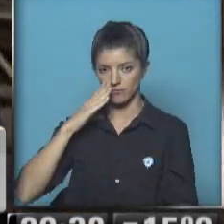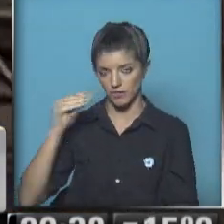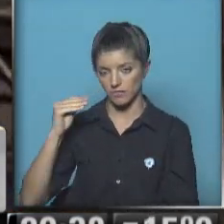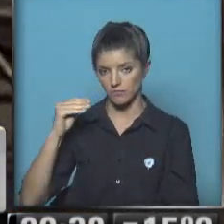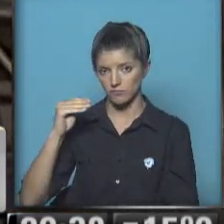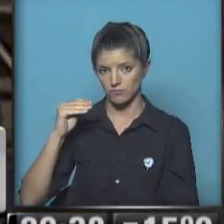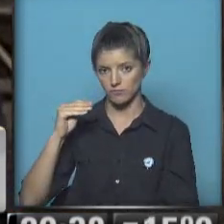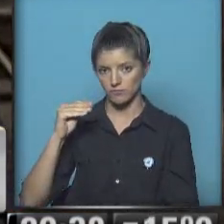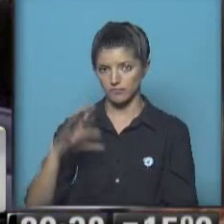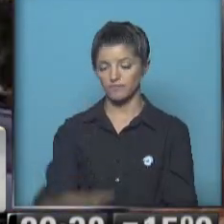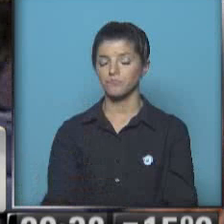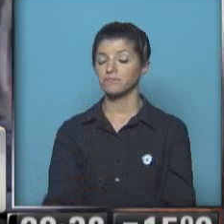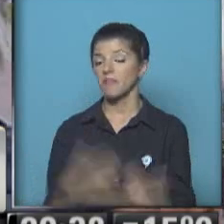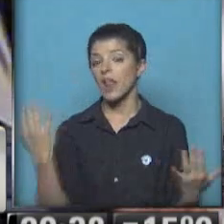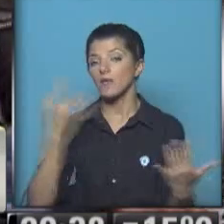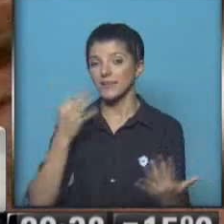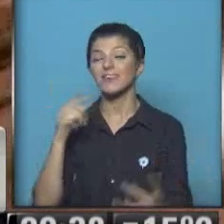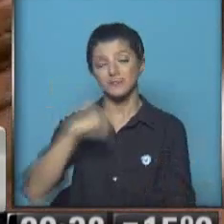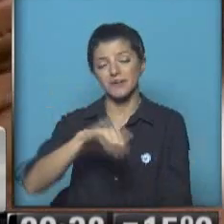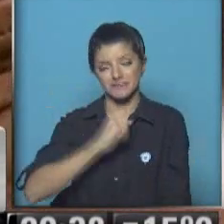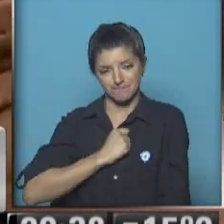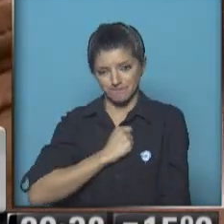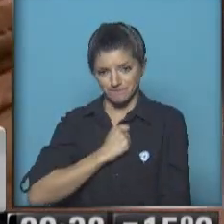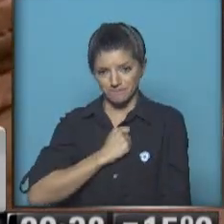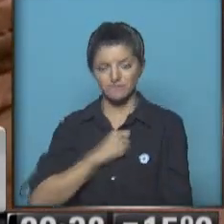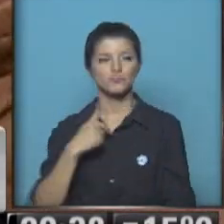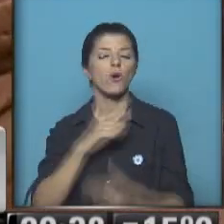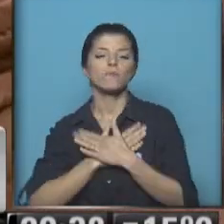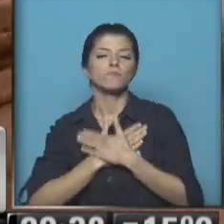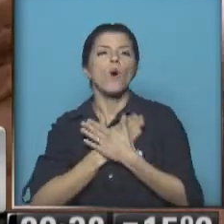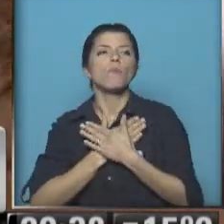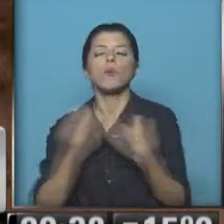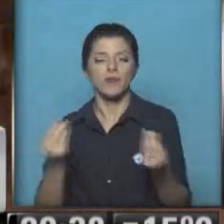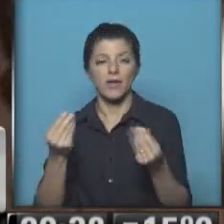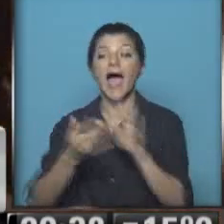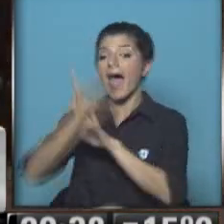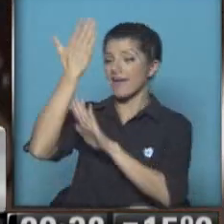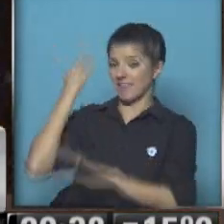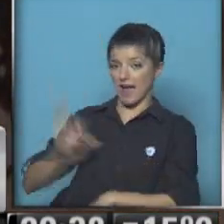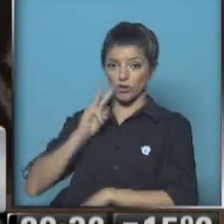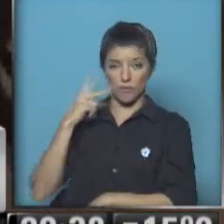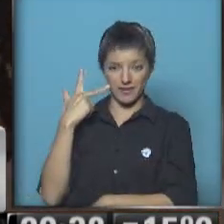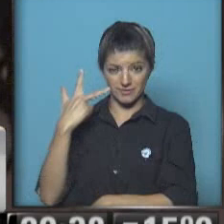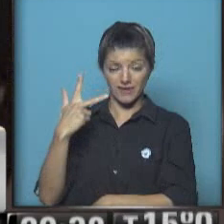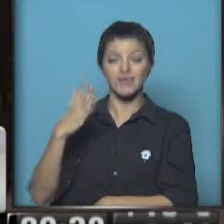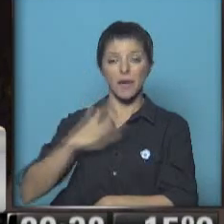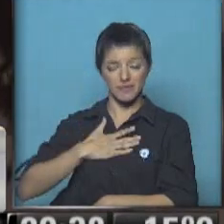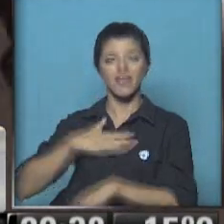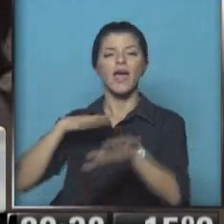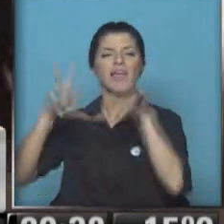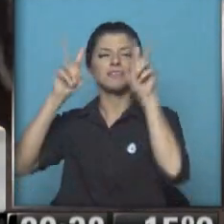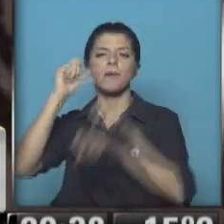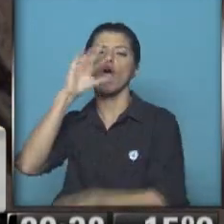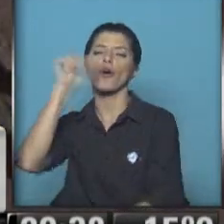que la verdad que se la va a extrañar. Yo la amo, o sea, porque yo en el 2003 me había agarrado el corralito, el